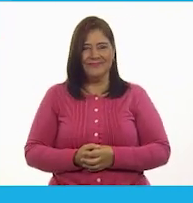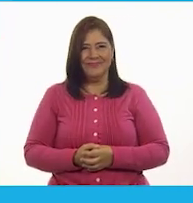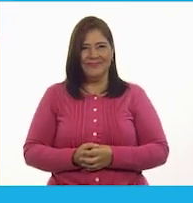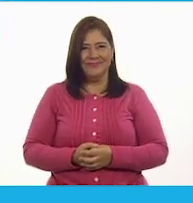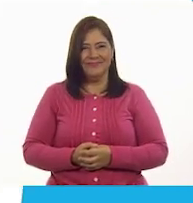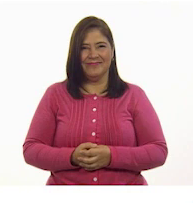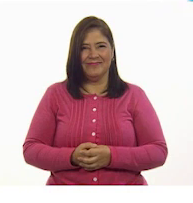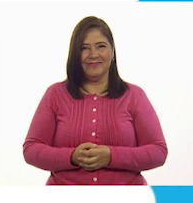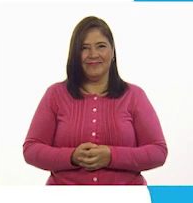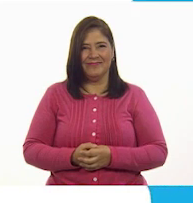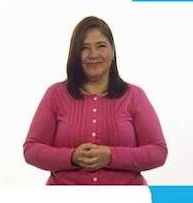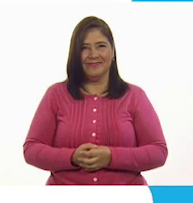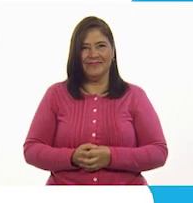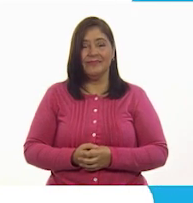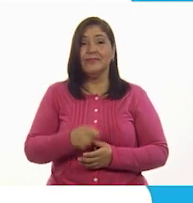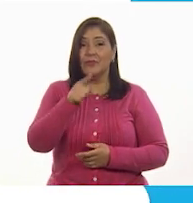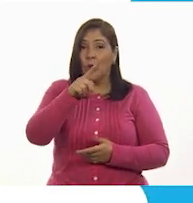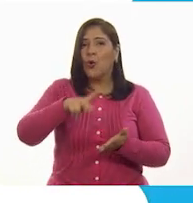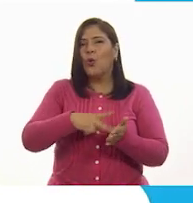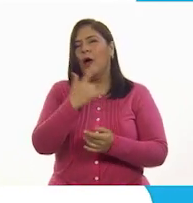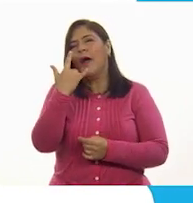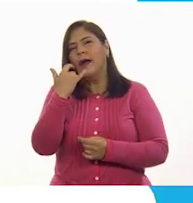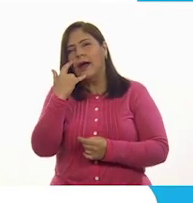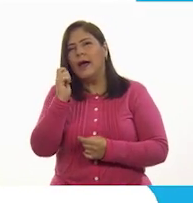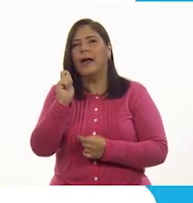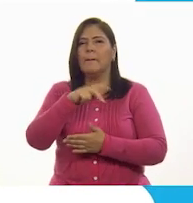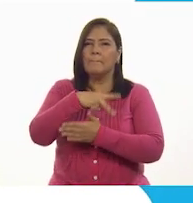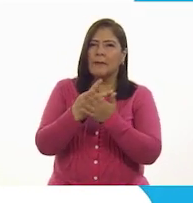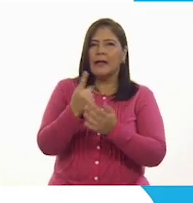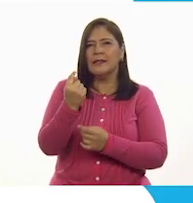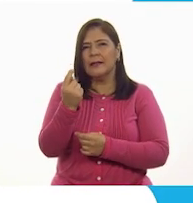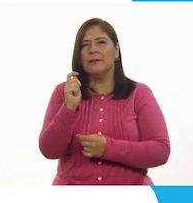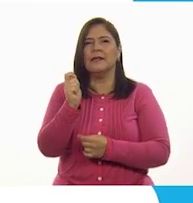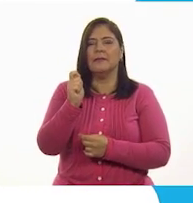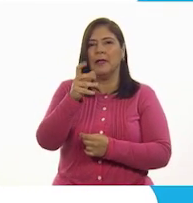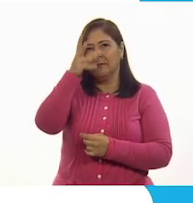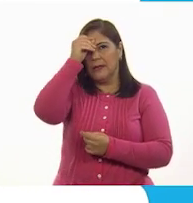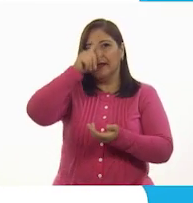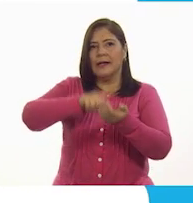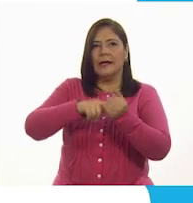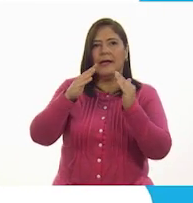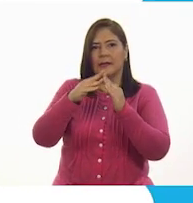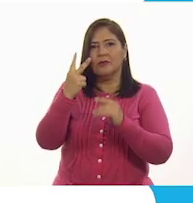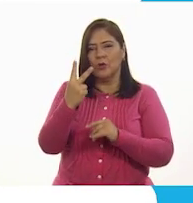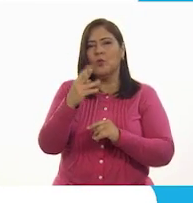conaliteg.cep.gob.mx. Si quieres volver a ver los programas de Aprende en Casa, los puedes encontrar